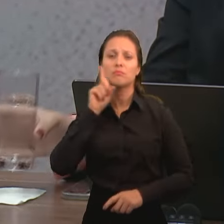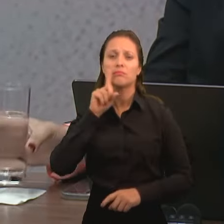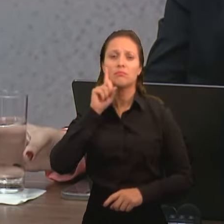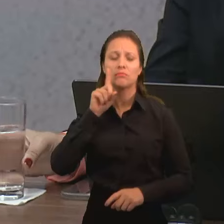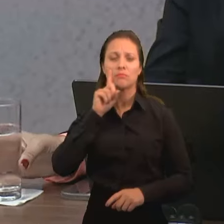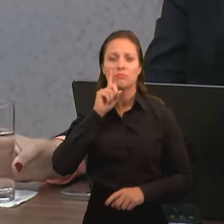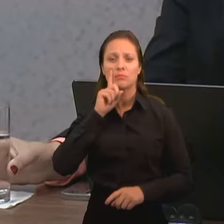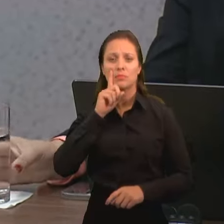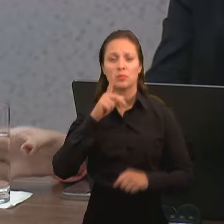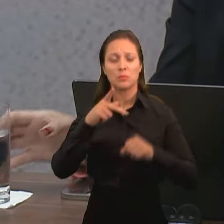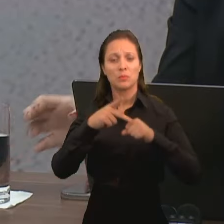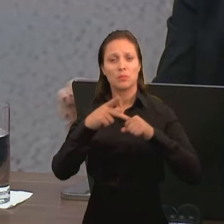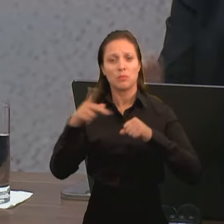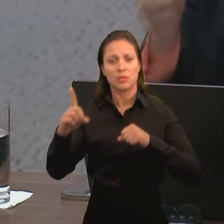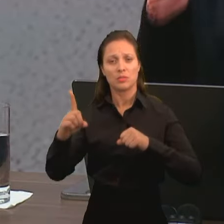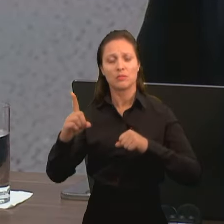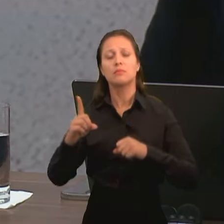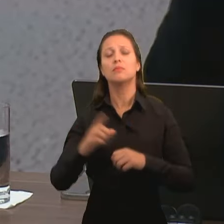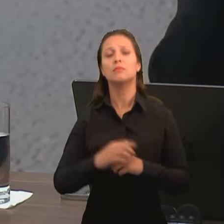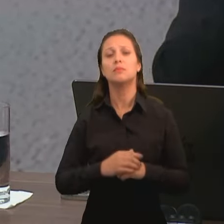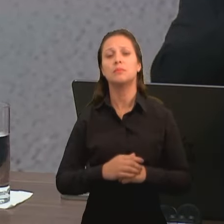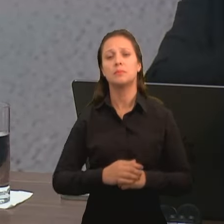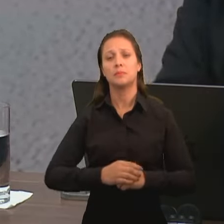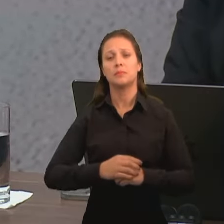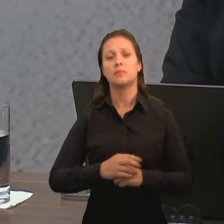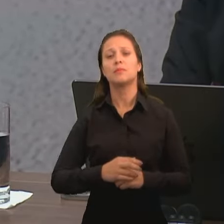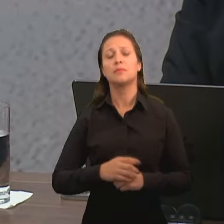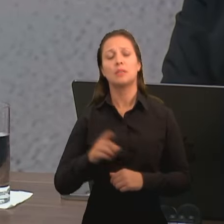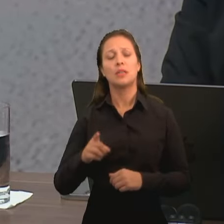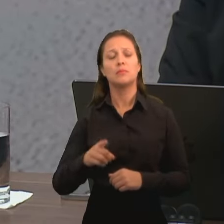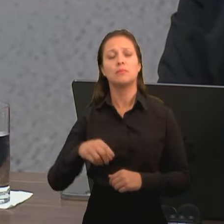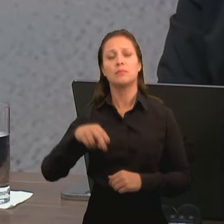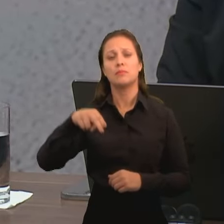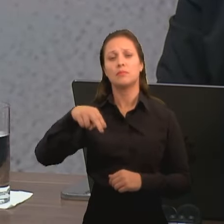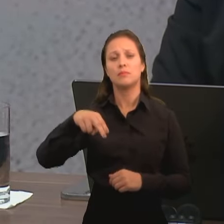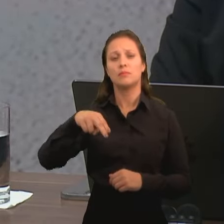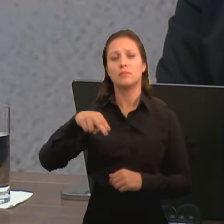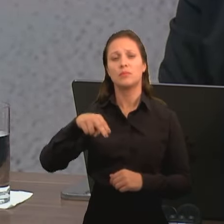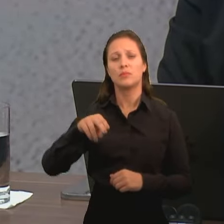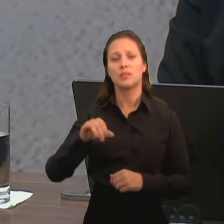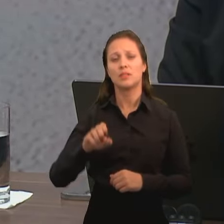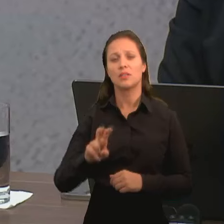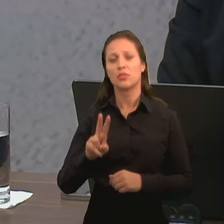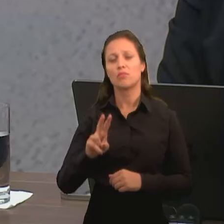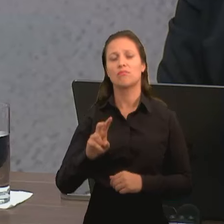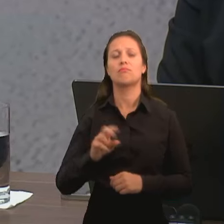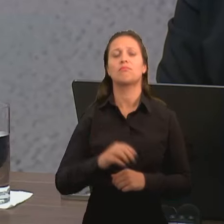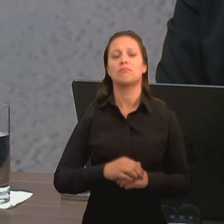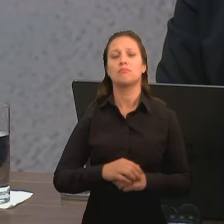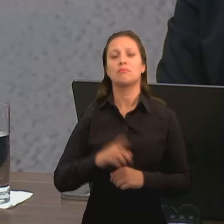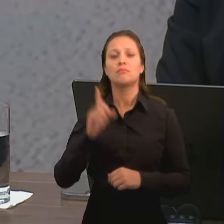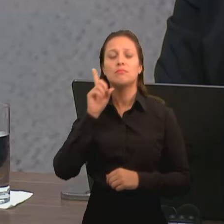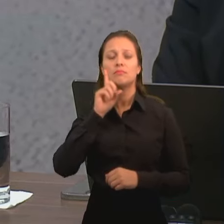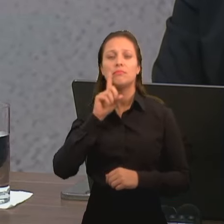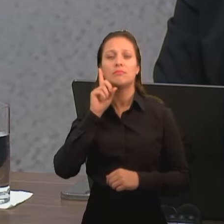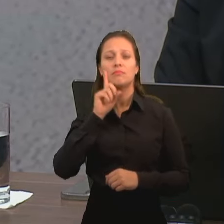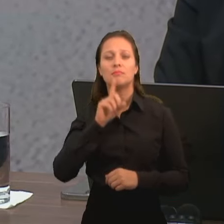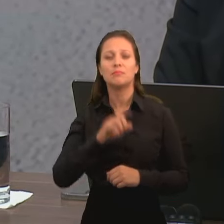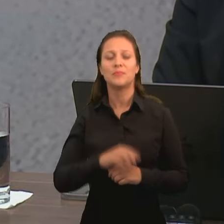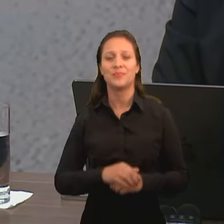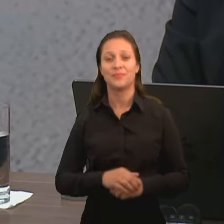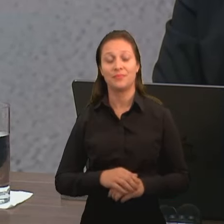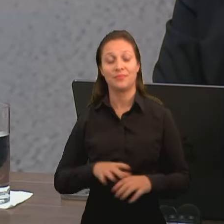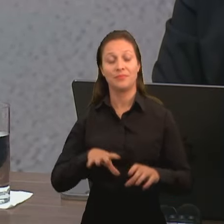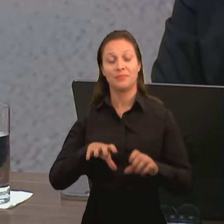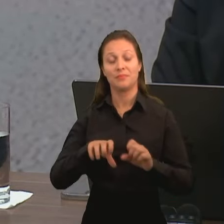en la Universidad de Massachusetts y en la Universidad de Thomas Edison de Nueva York.